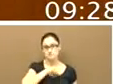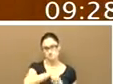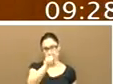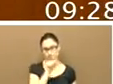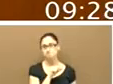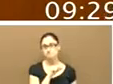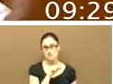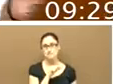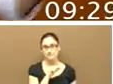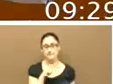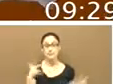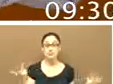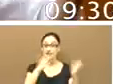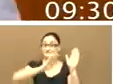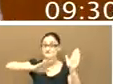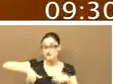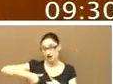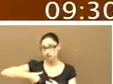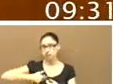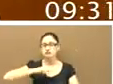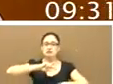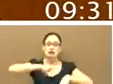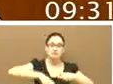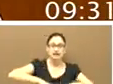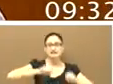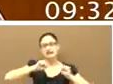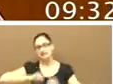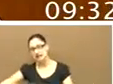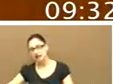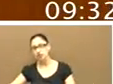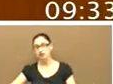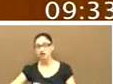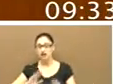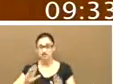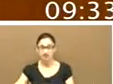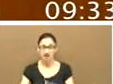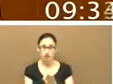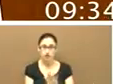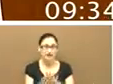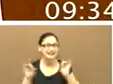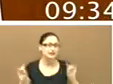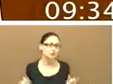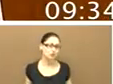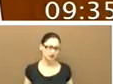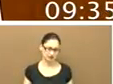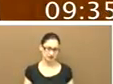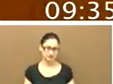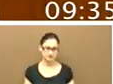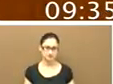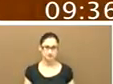Y, al final, después del rechazo de las enmiendas, de las transaccionales, digo, pues estamos donde estamos. O no hemos movido fichas. Entonces,